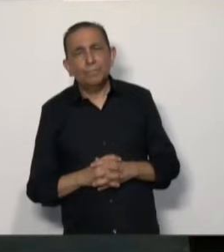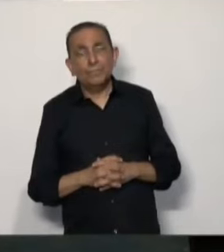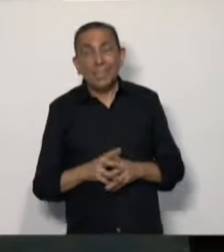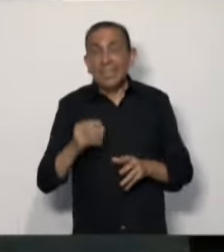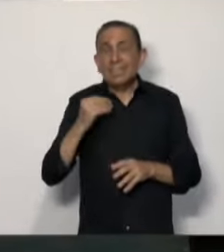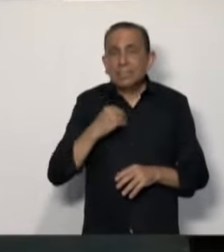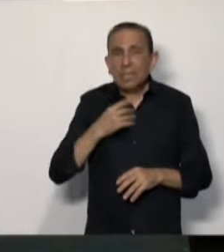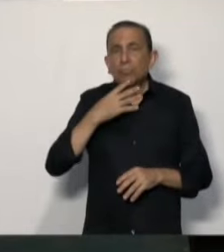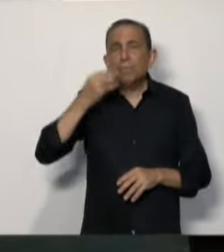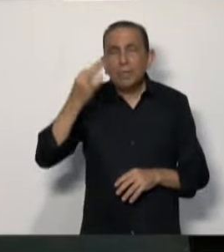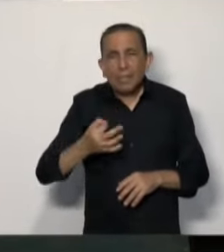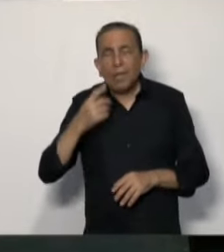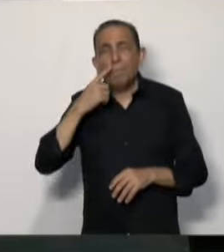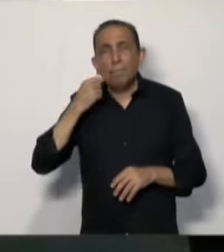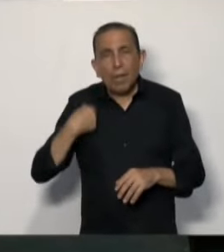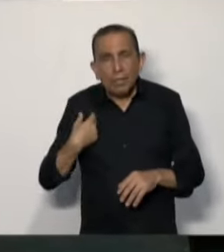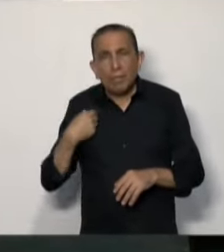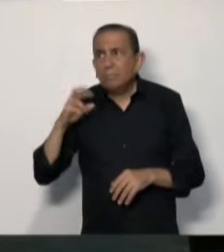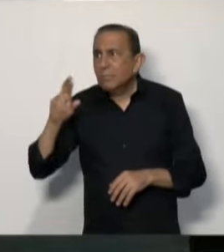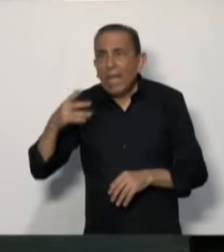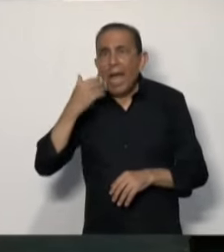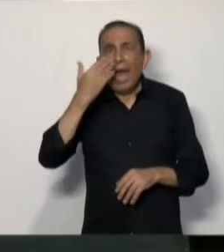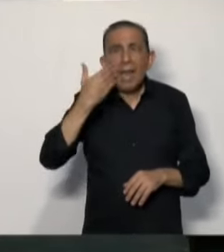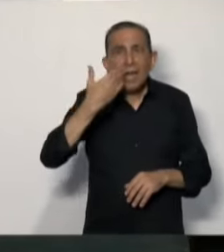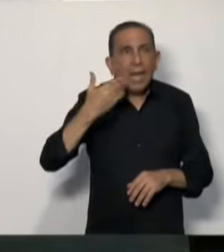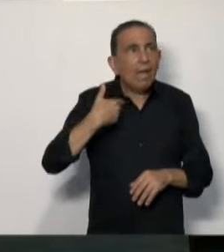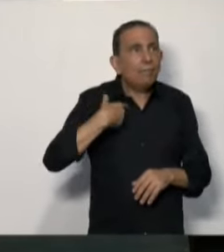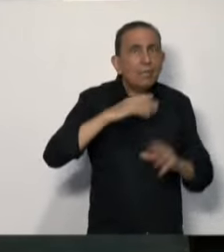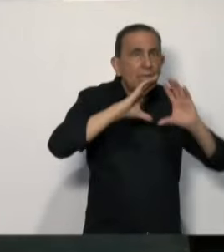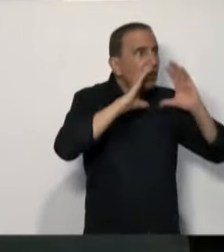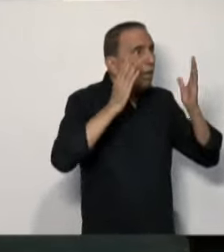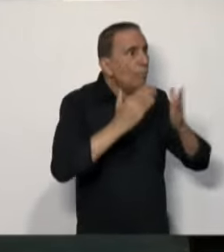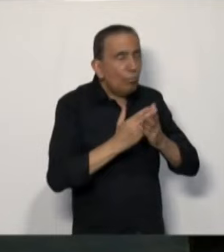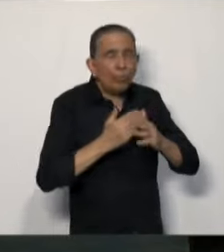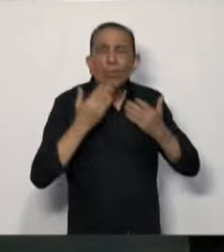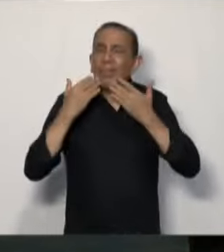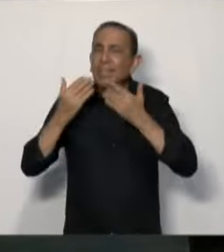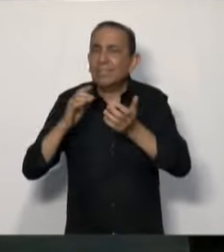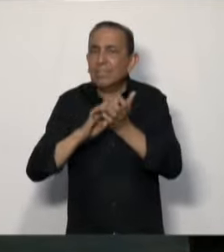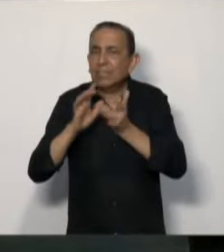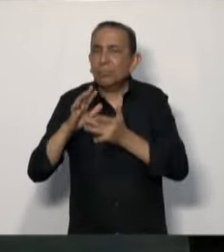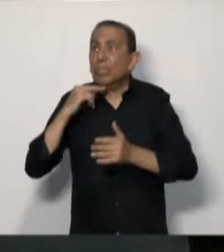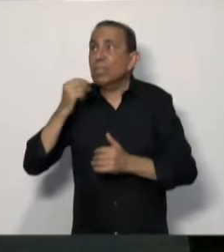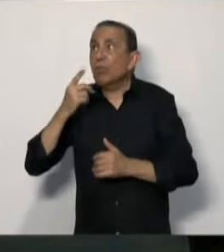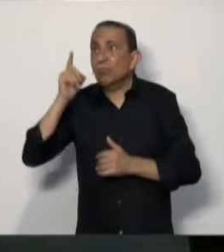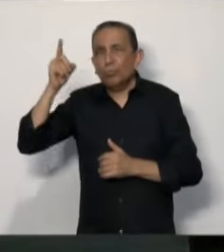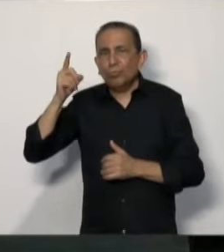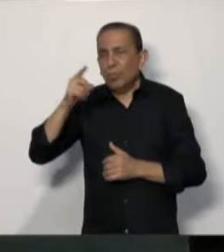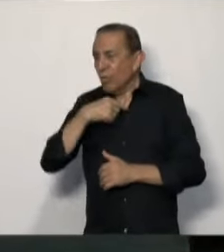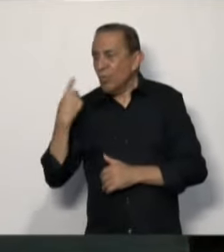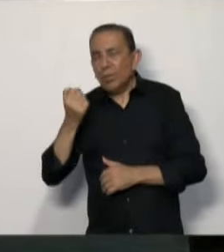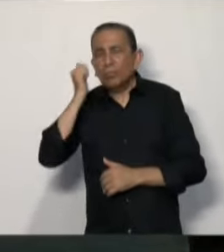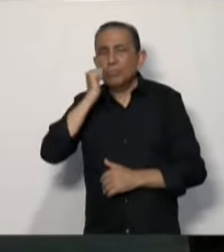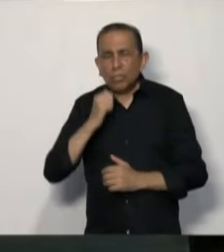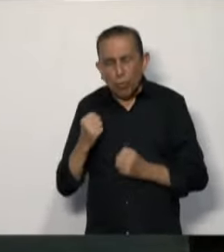Santo eres en verdad, Padre, y con razón te alaban todas tus criaturas, ya que por Jesucristo, tu Hijo, Señor nuestro, con